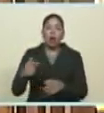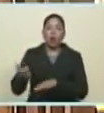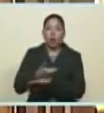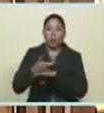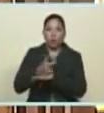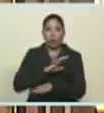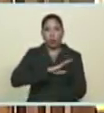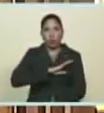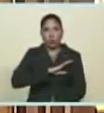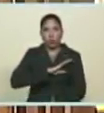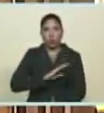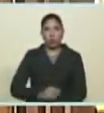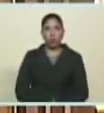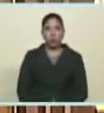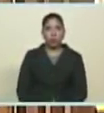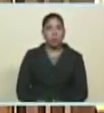colegiado,